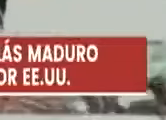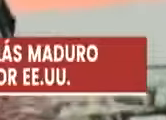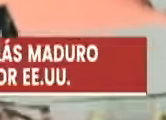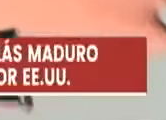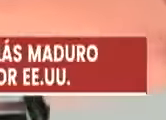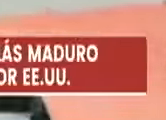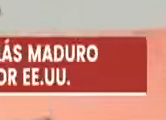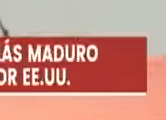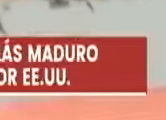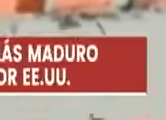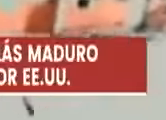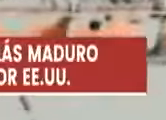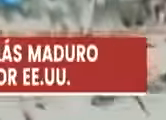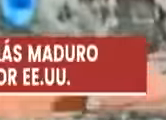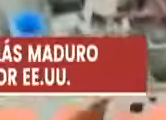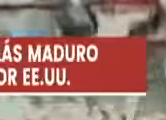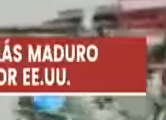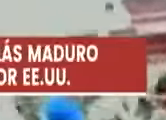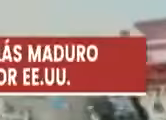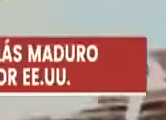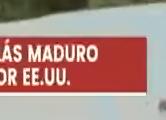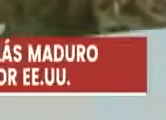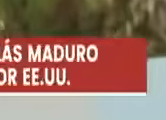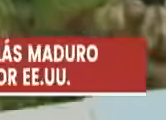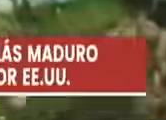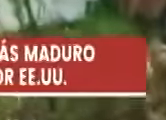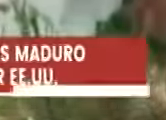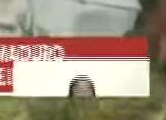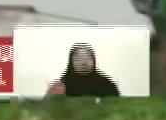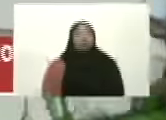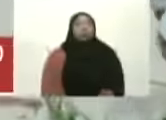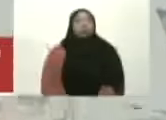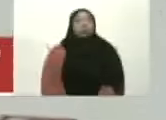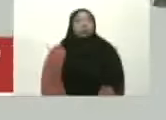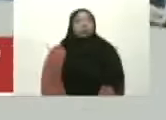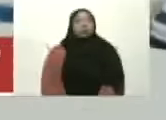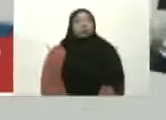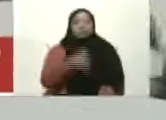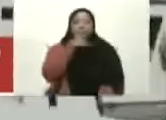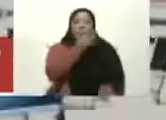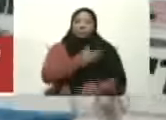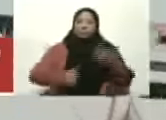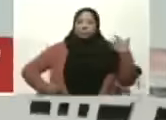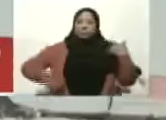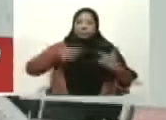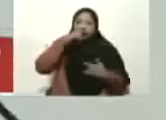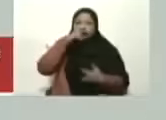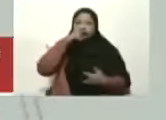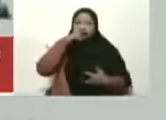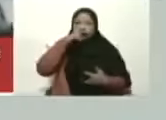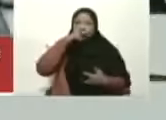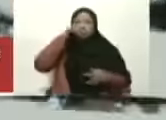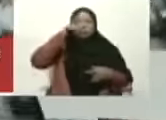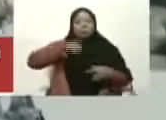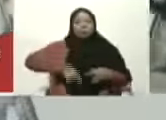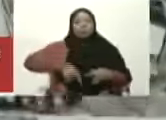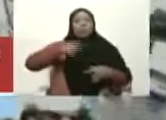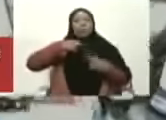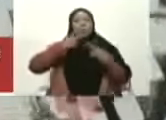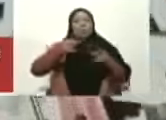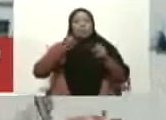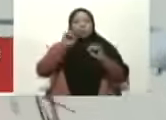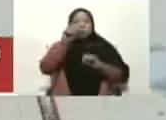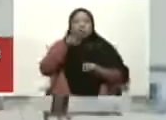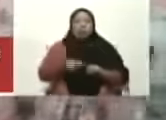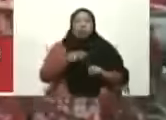y ancho de esta región en el estado Miranda se reúne para respaldar al presidente Nicolás Maduro, pero también para levantar su